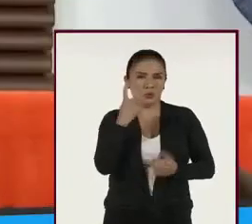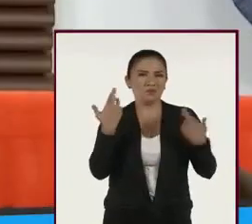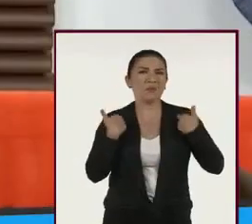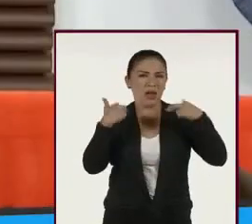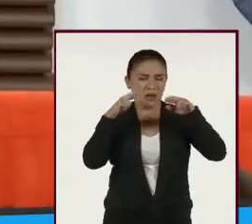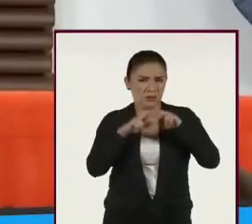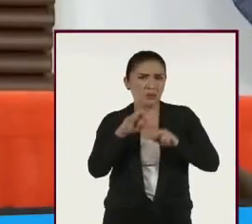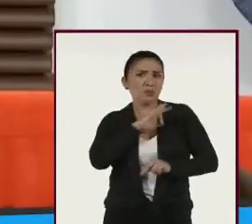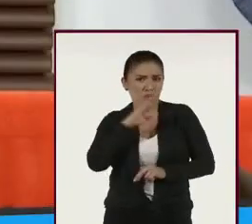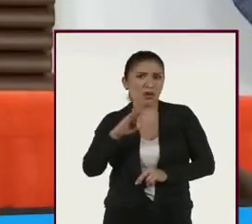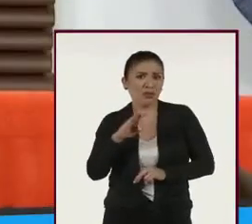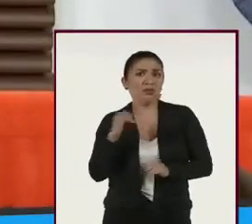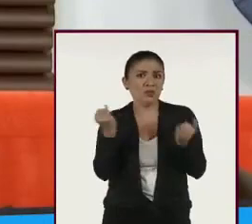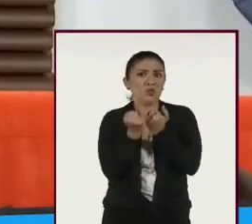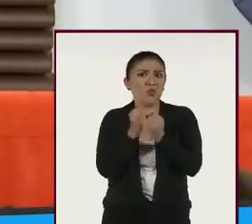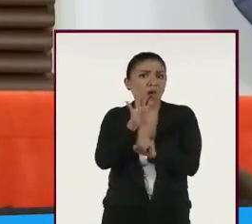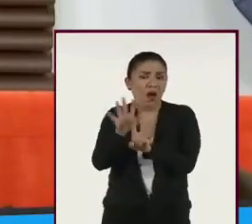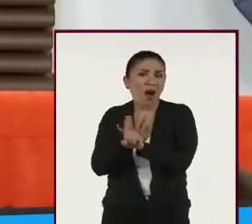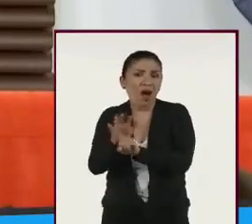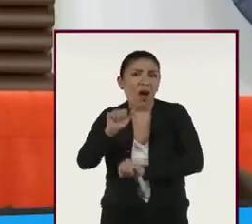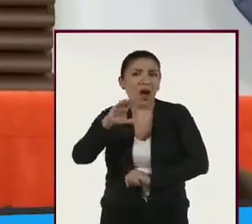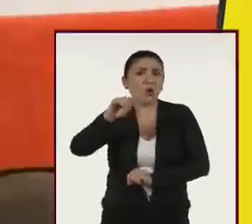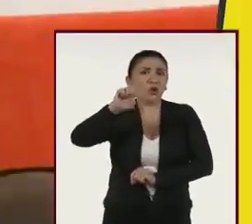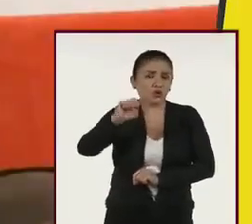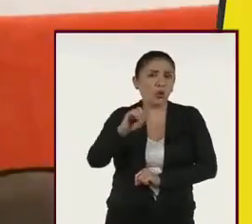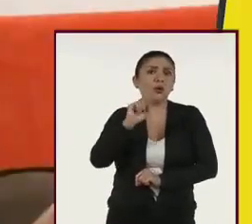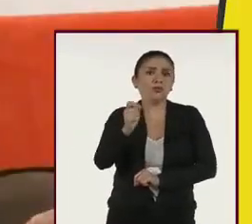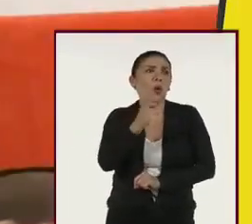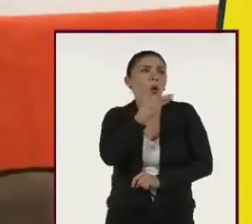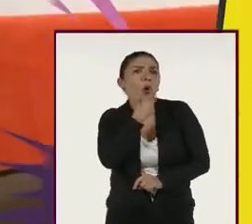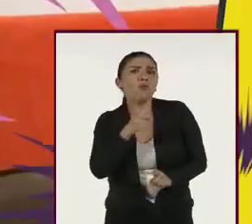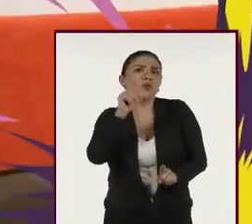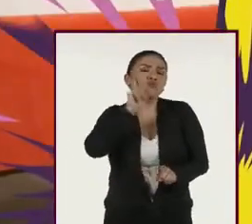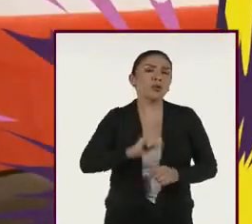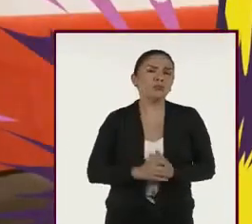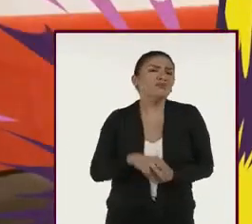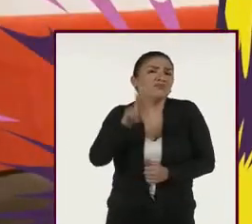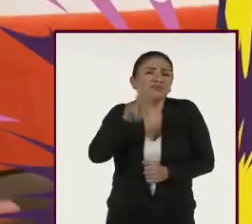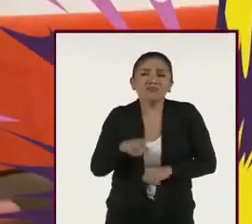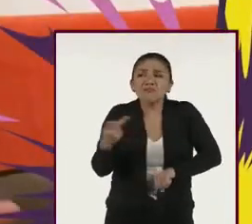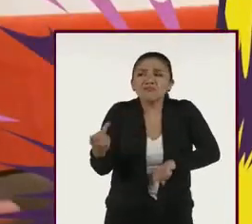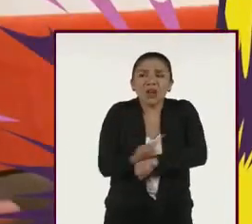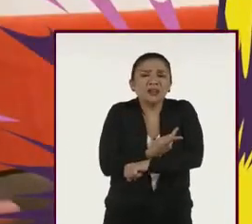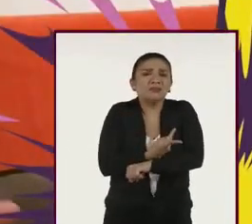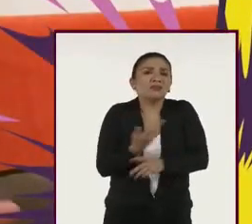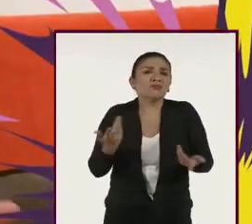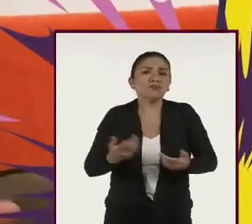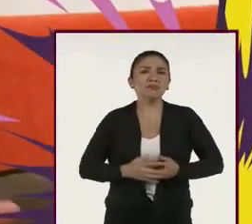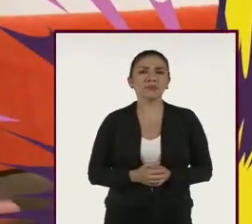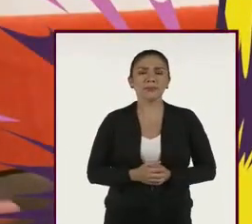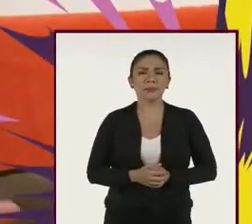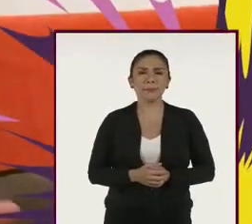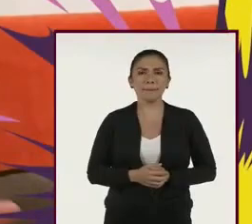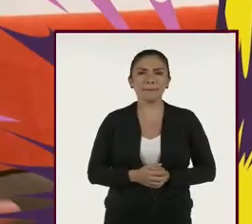te puede acosar, cualquier hombre o mujer. En algún momento va a pasar que vas a